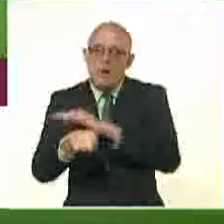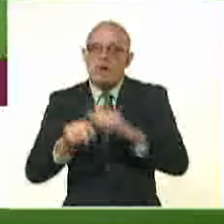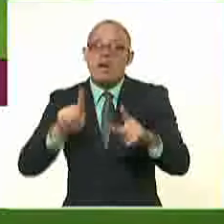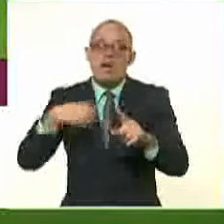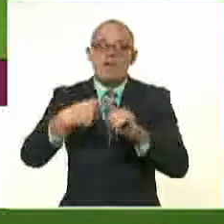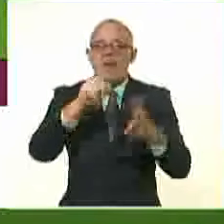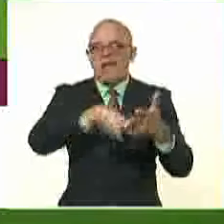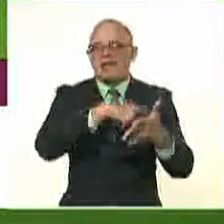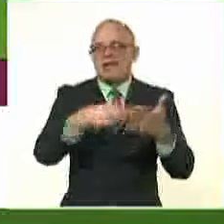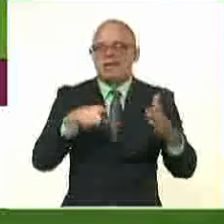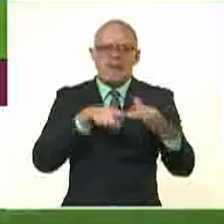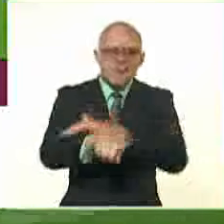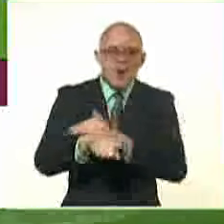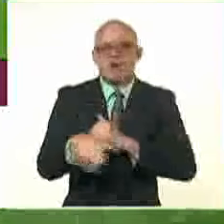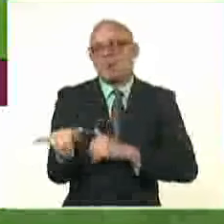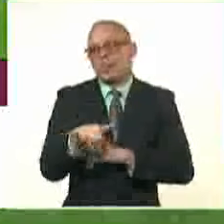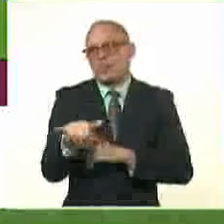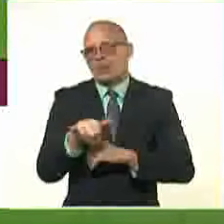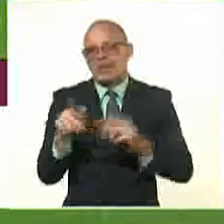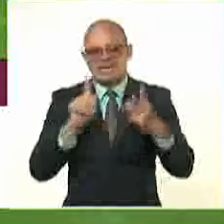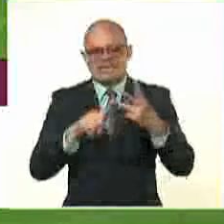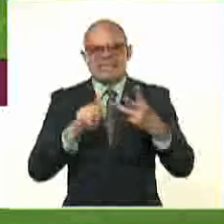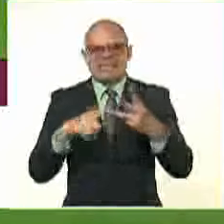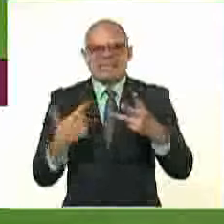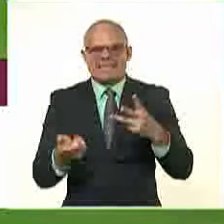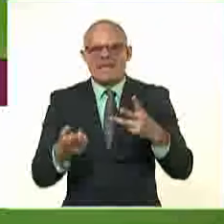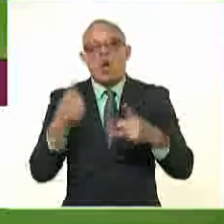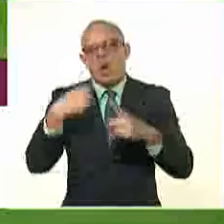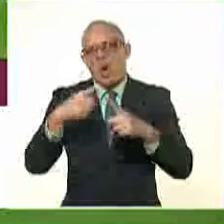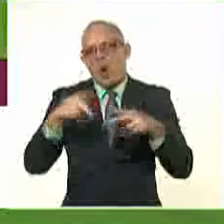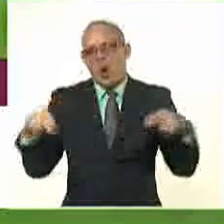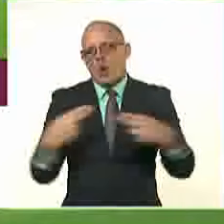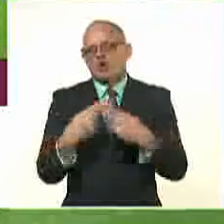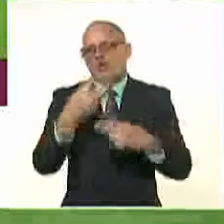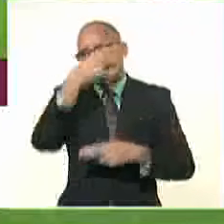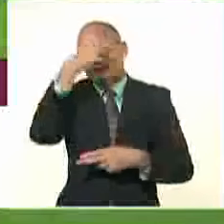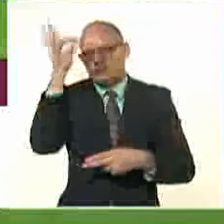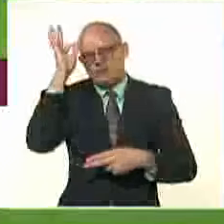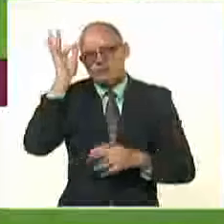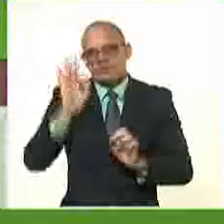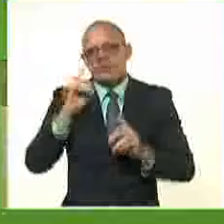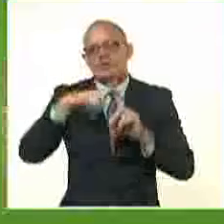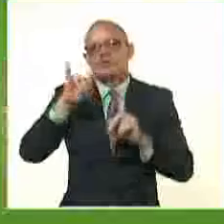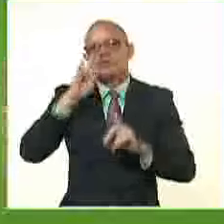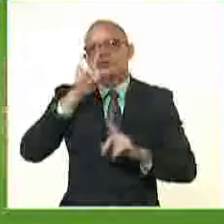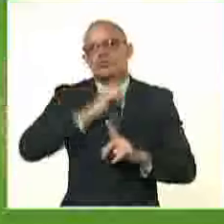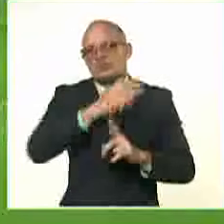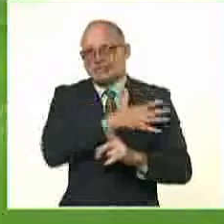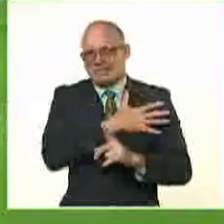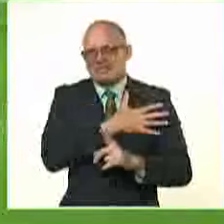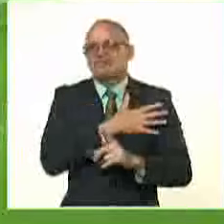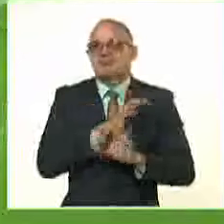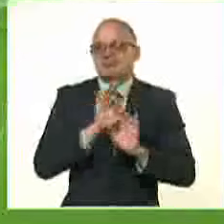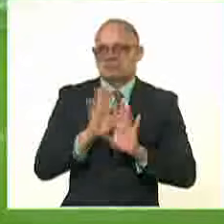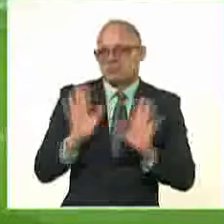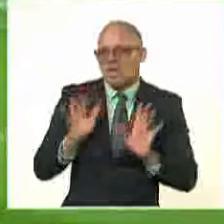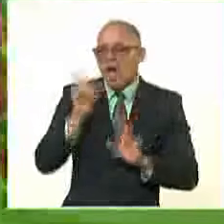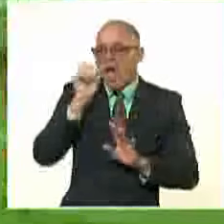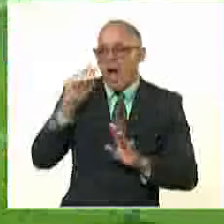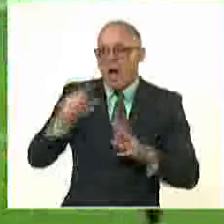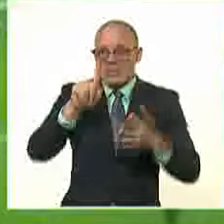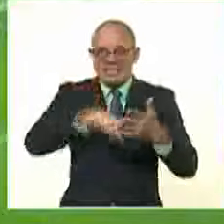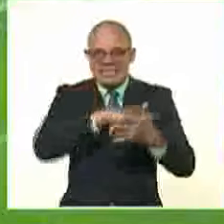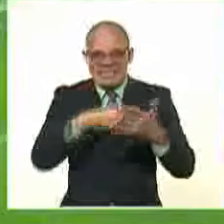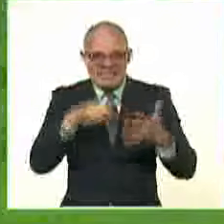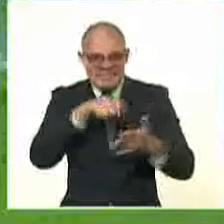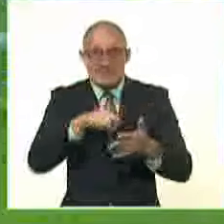Inglaterra, mientras el tercer revés lo sufrió contra Túnez 2-1. A costa de los ingleses, Felipe Baloy anotó el